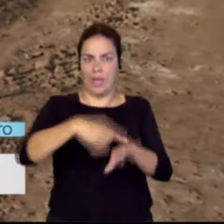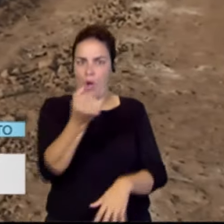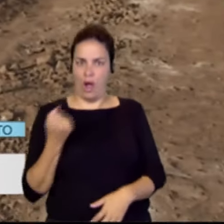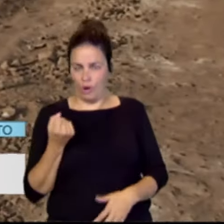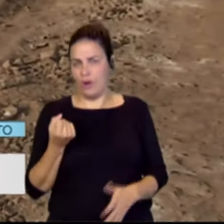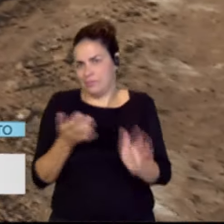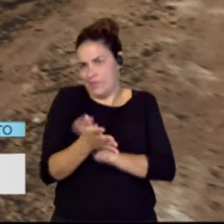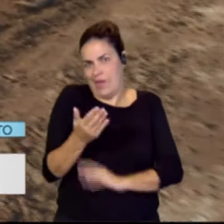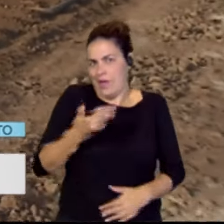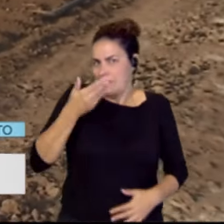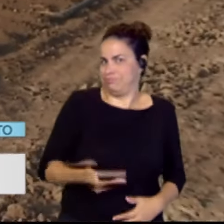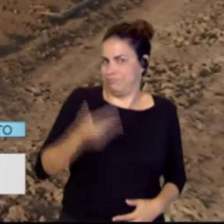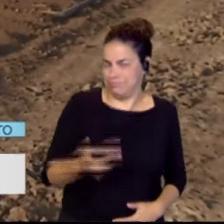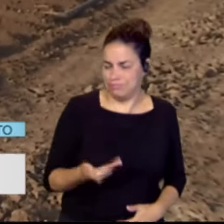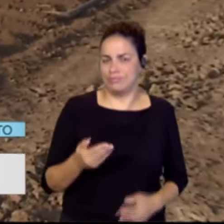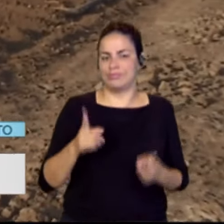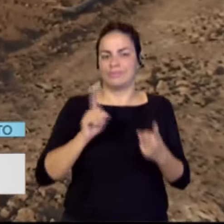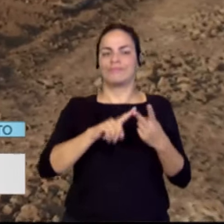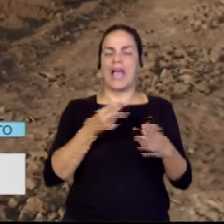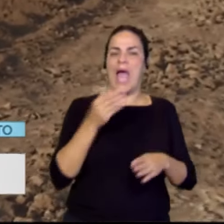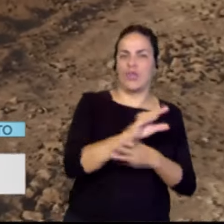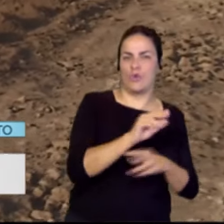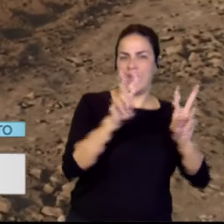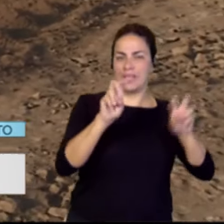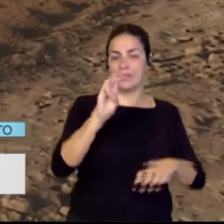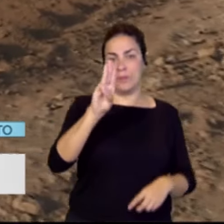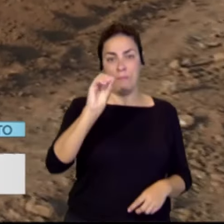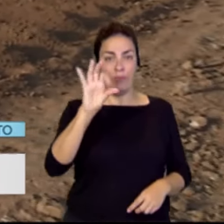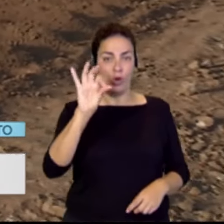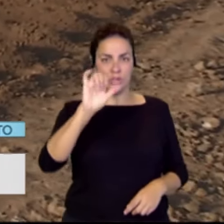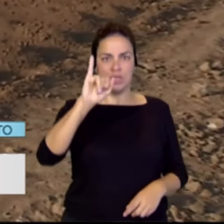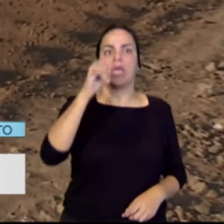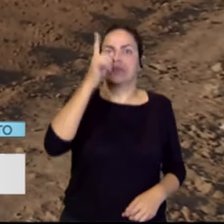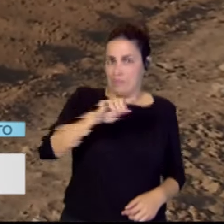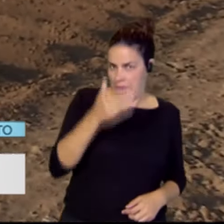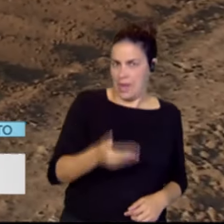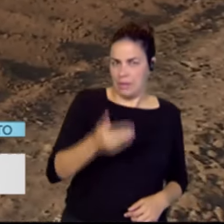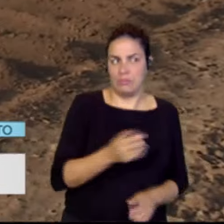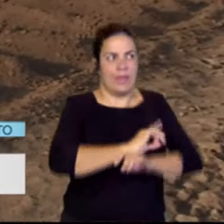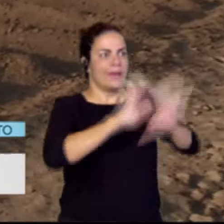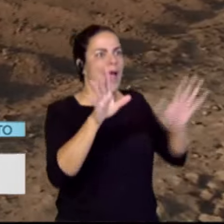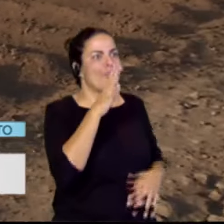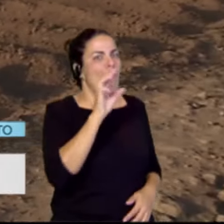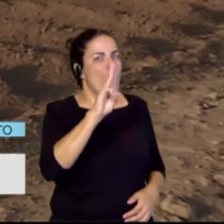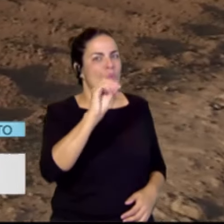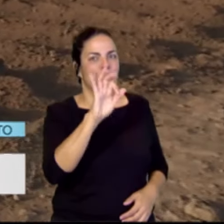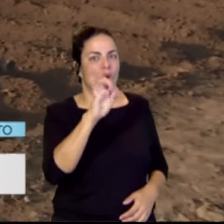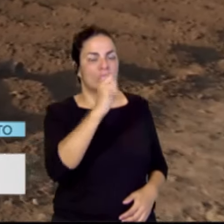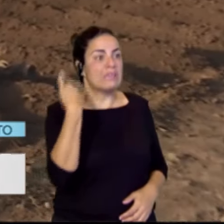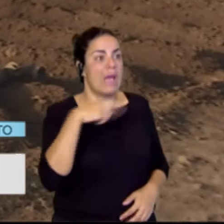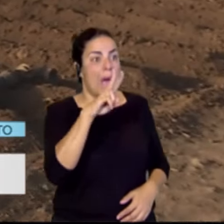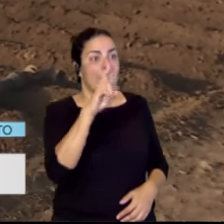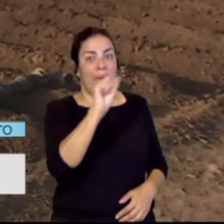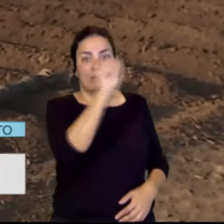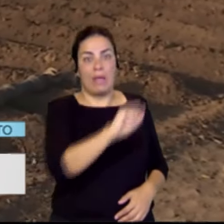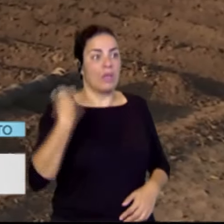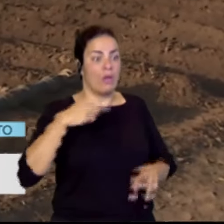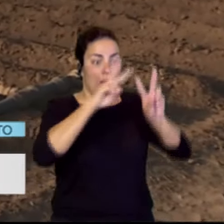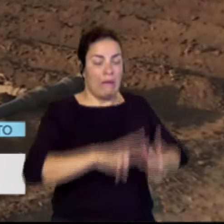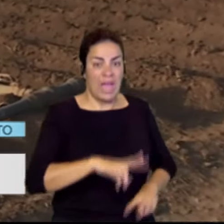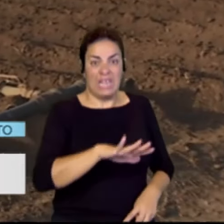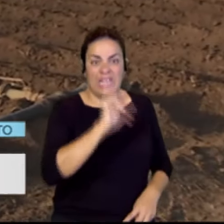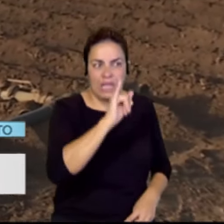imprescindible las ayudas del posei también Sí claro porque el Pos hacía 20 años que no se revisaba estábamos cobrando a pérdida